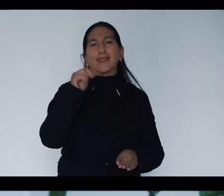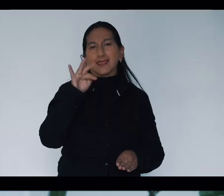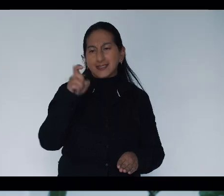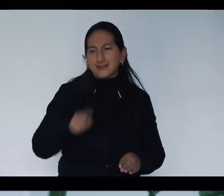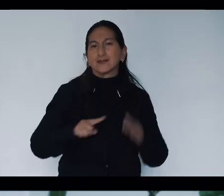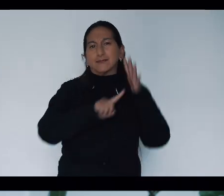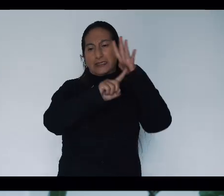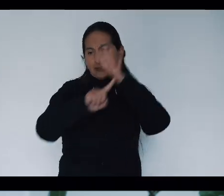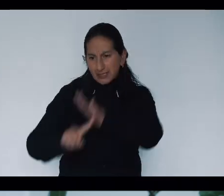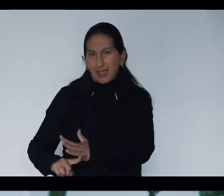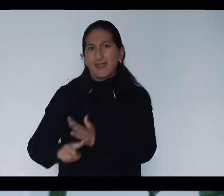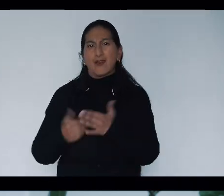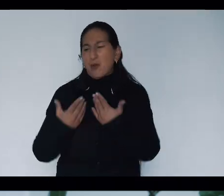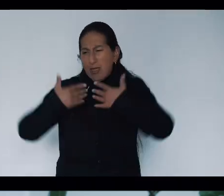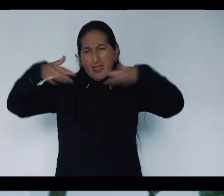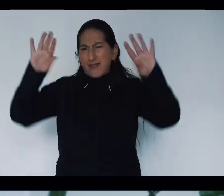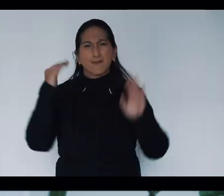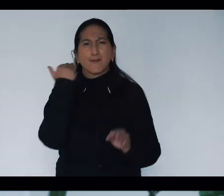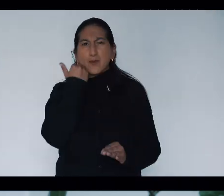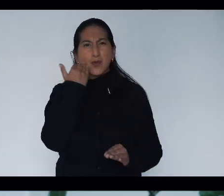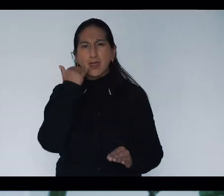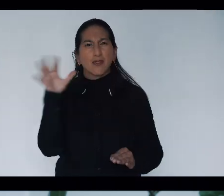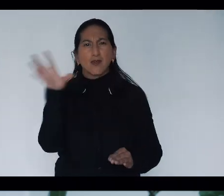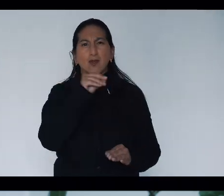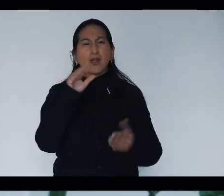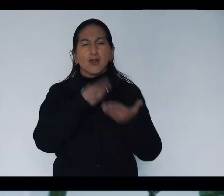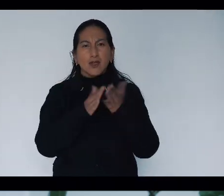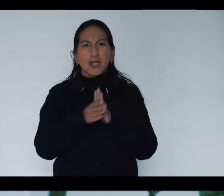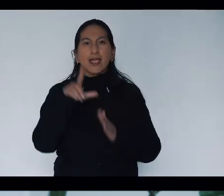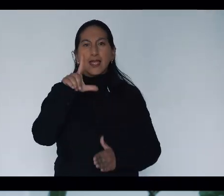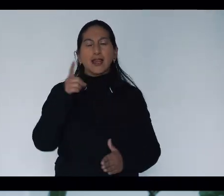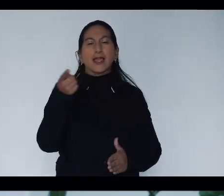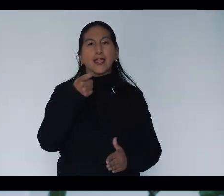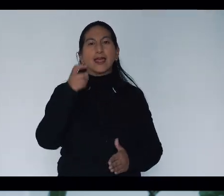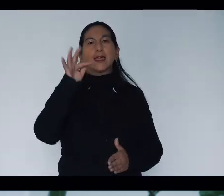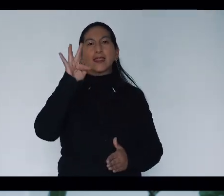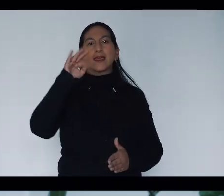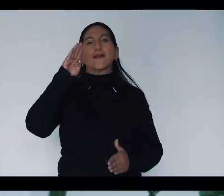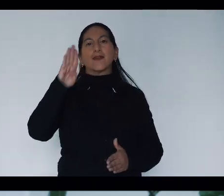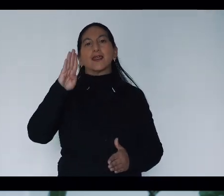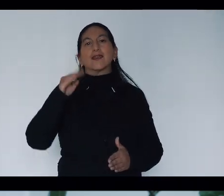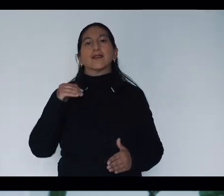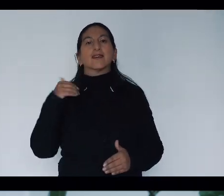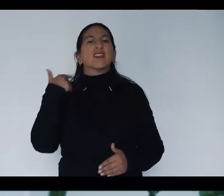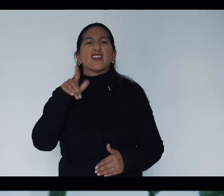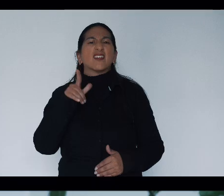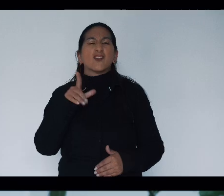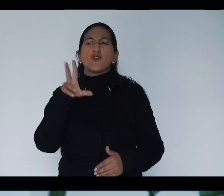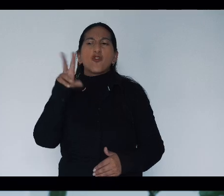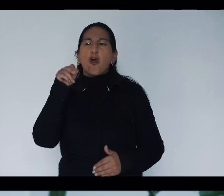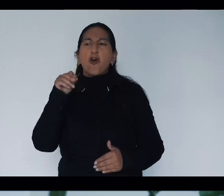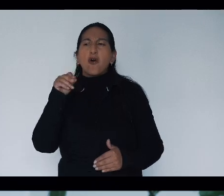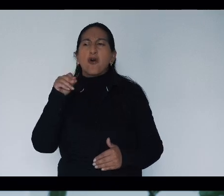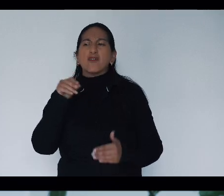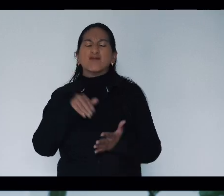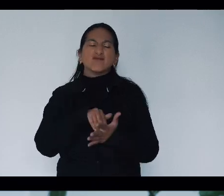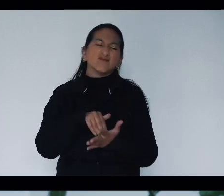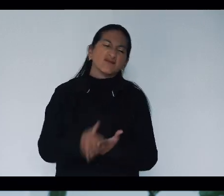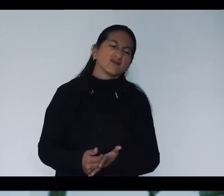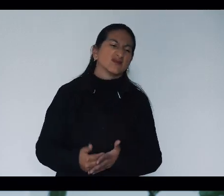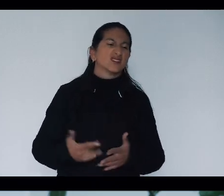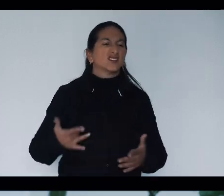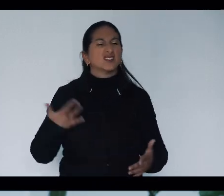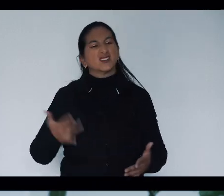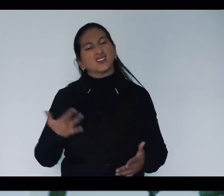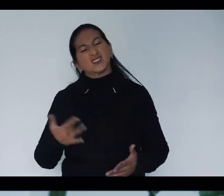todas aquellas personas de la comunidad LGTB, a que no desmayen, no se sientan solos, porque no